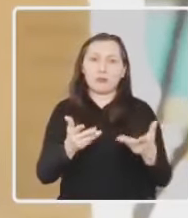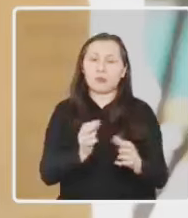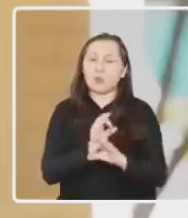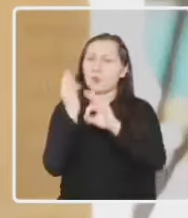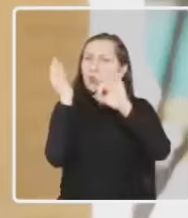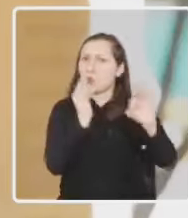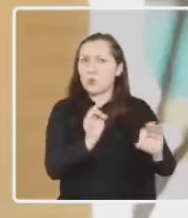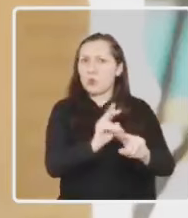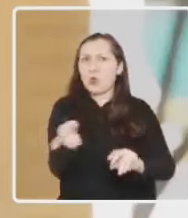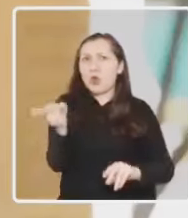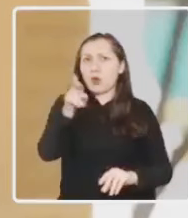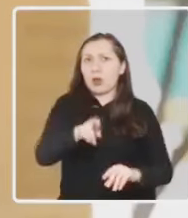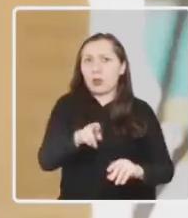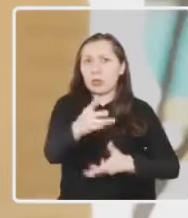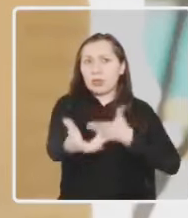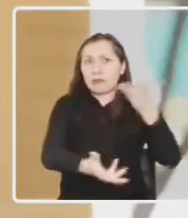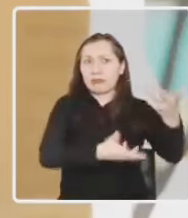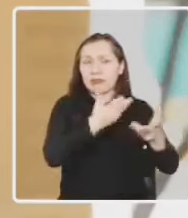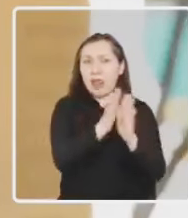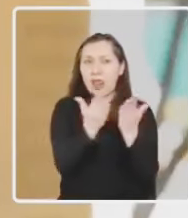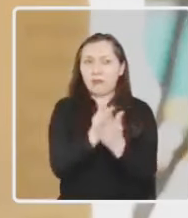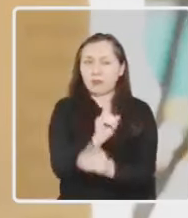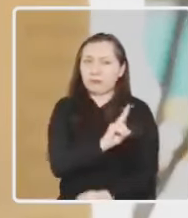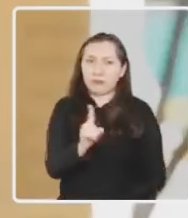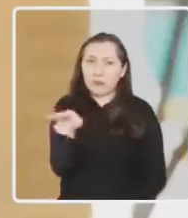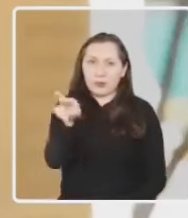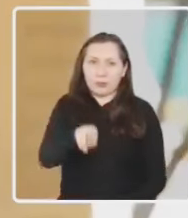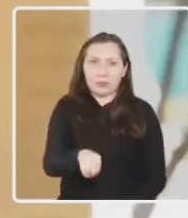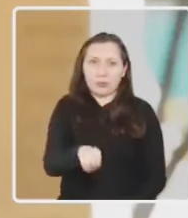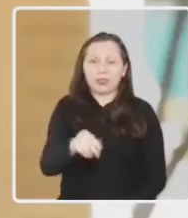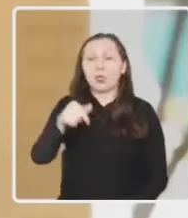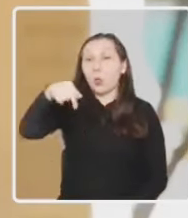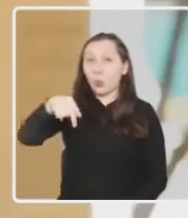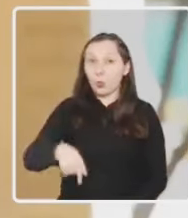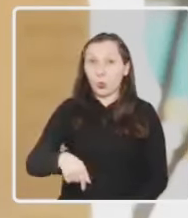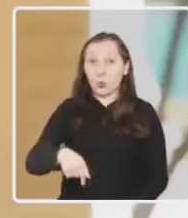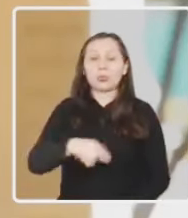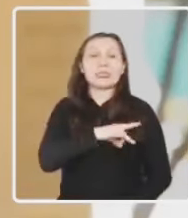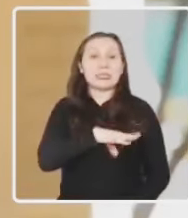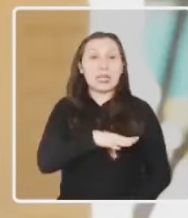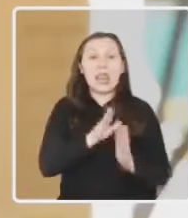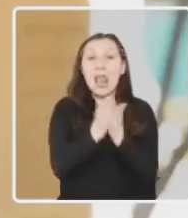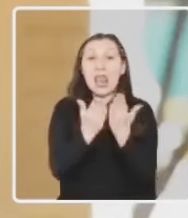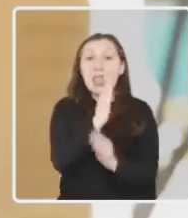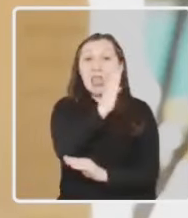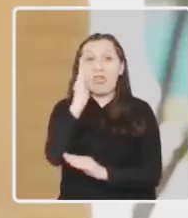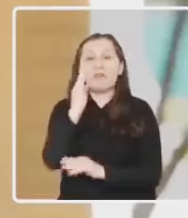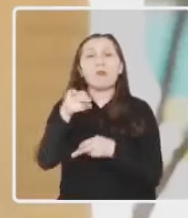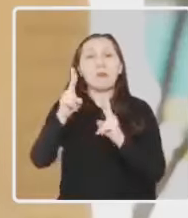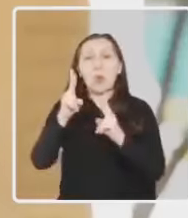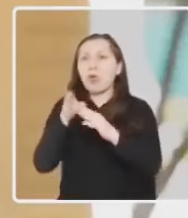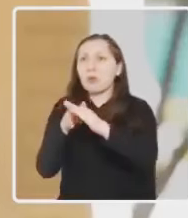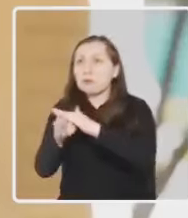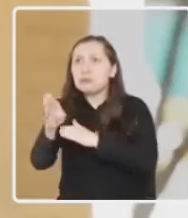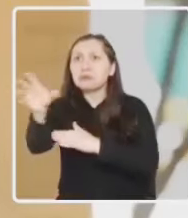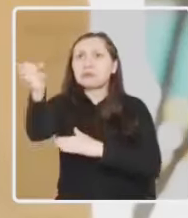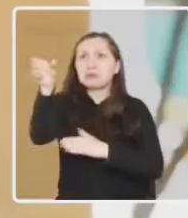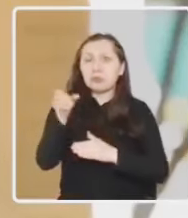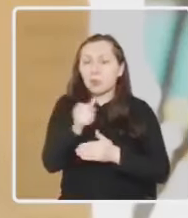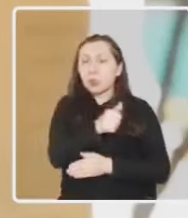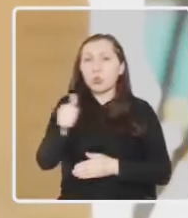Nunca más queremos volver a repetir esa experiencia. Hoy día, en Chile, los libros están al acceso de todos y